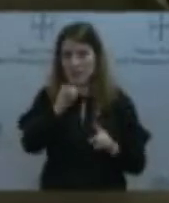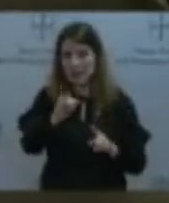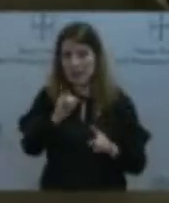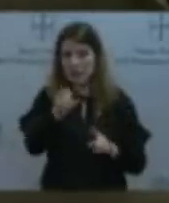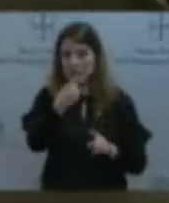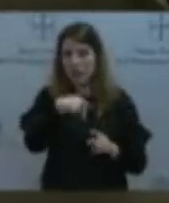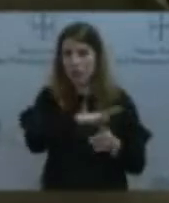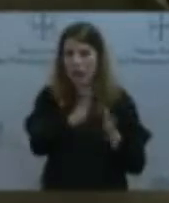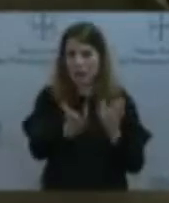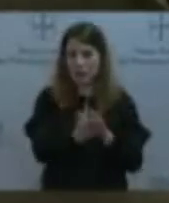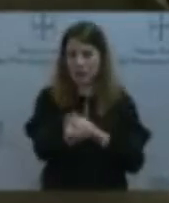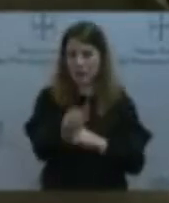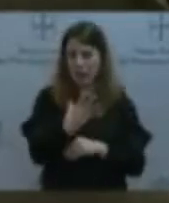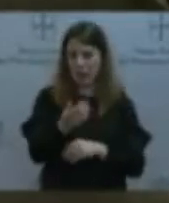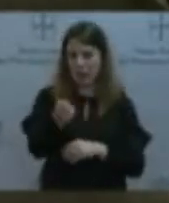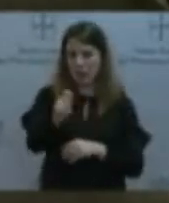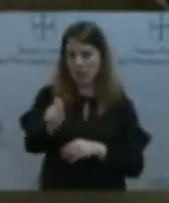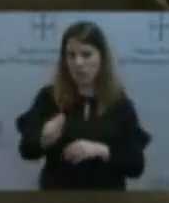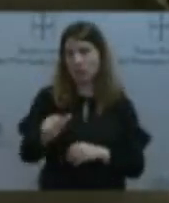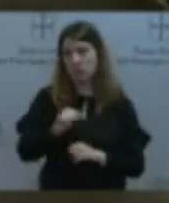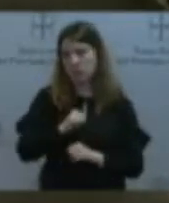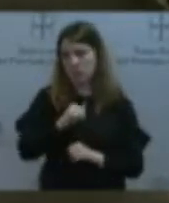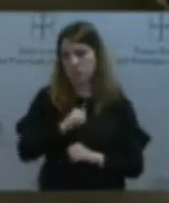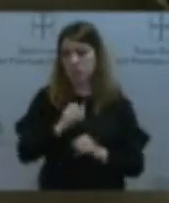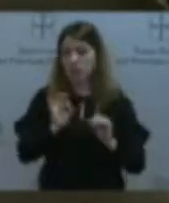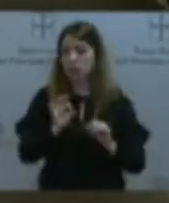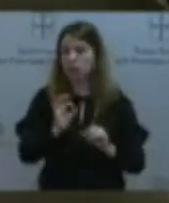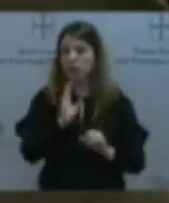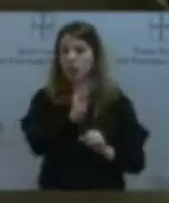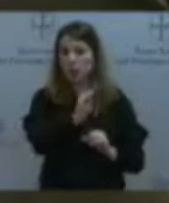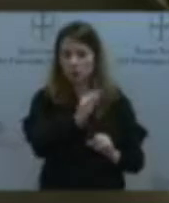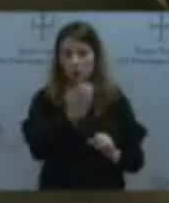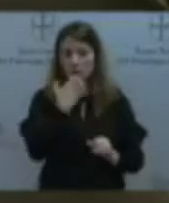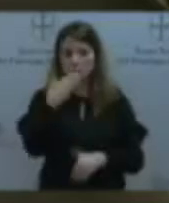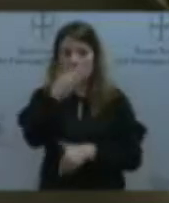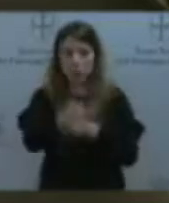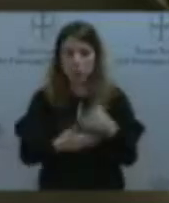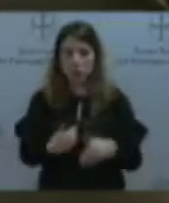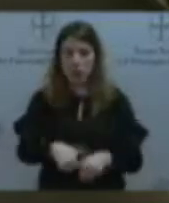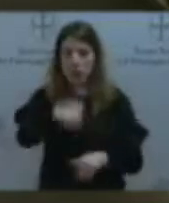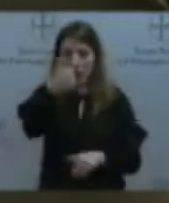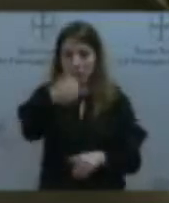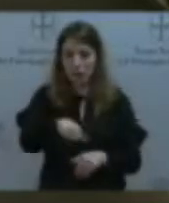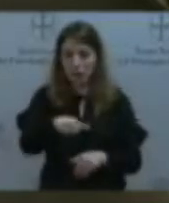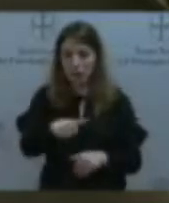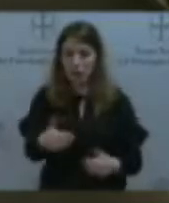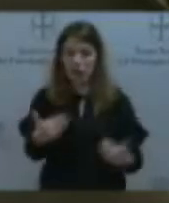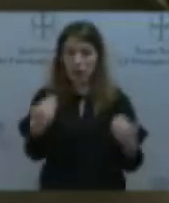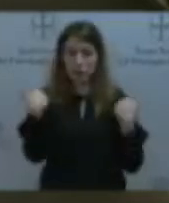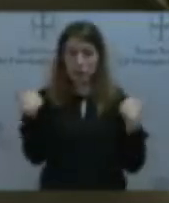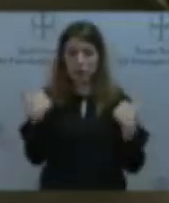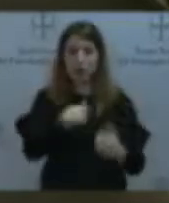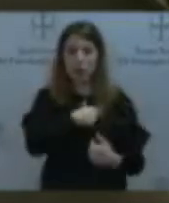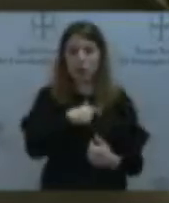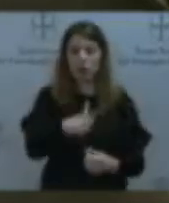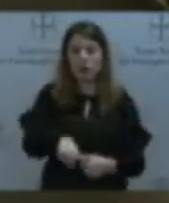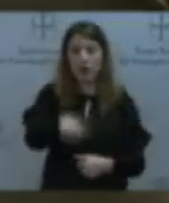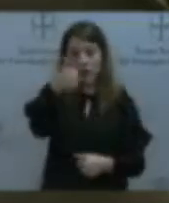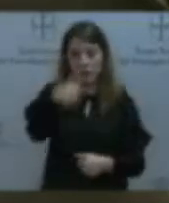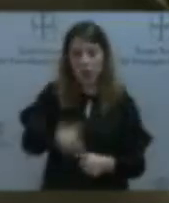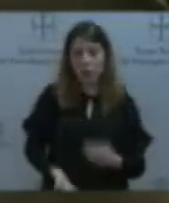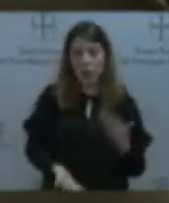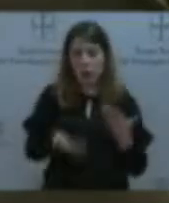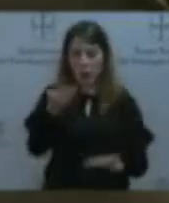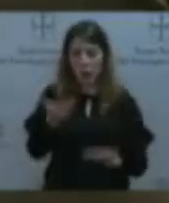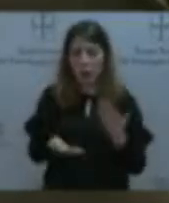Le preguntaba si el proceso de evaluación que llevan a cabo estas comisiones de evaluación garantiza que no se aprueben